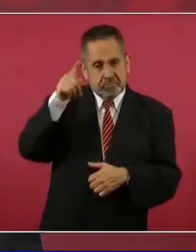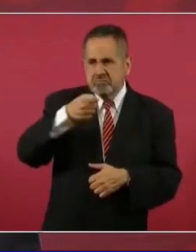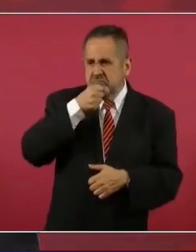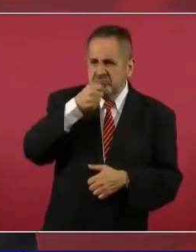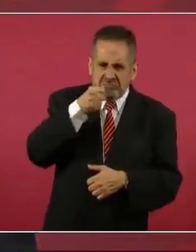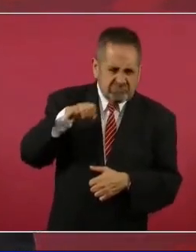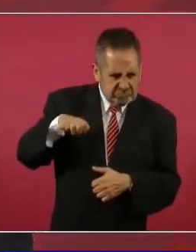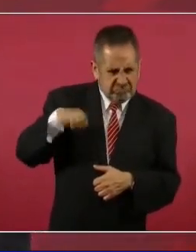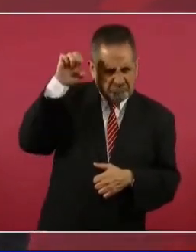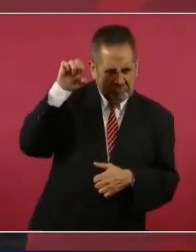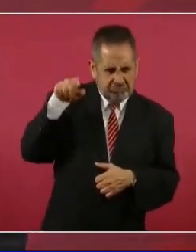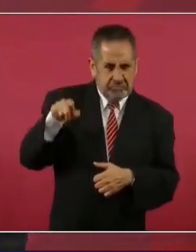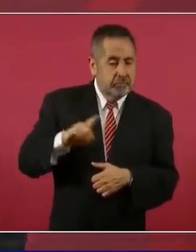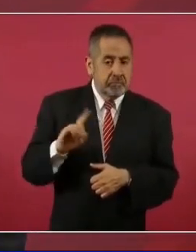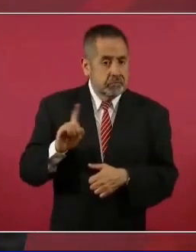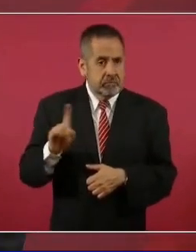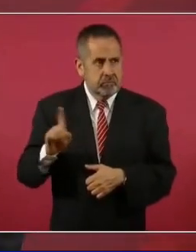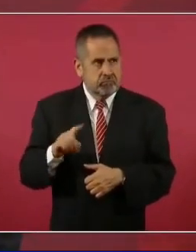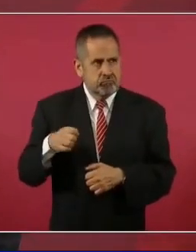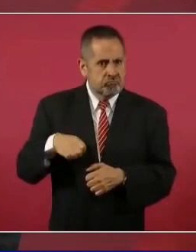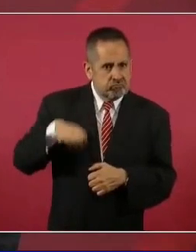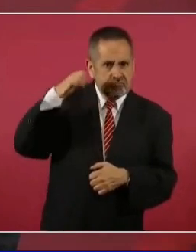edad, pues no,